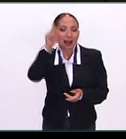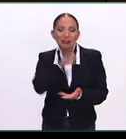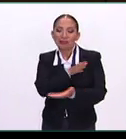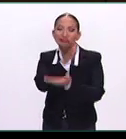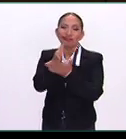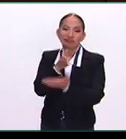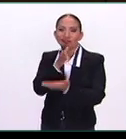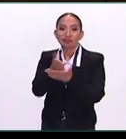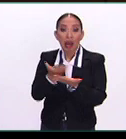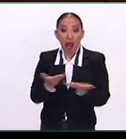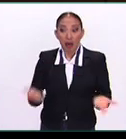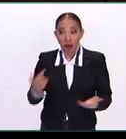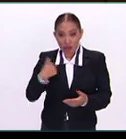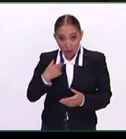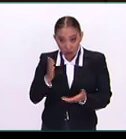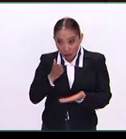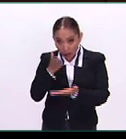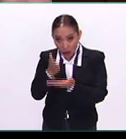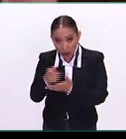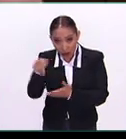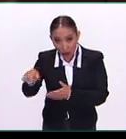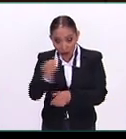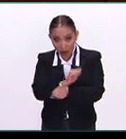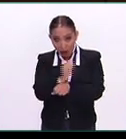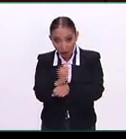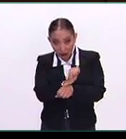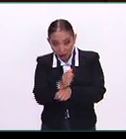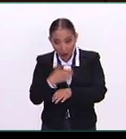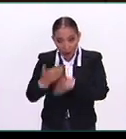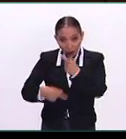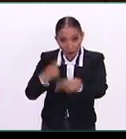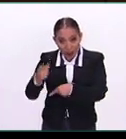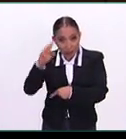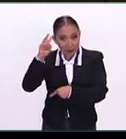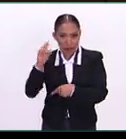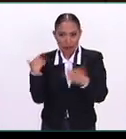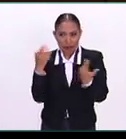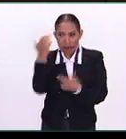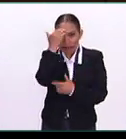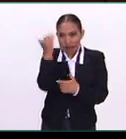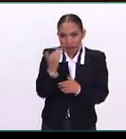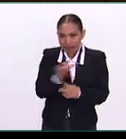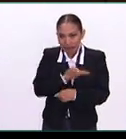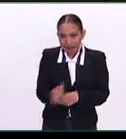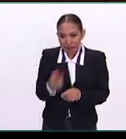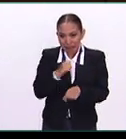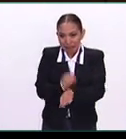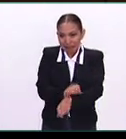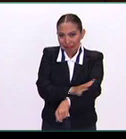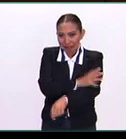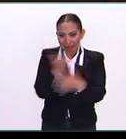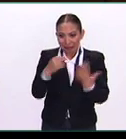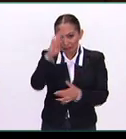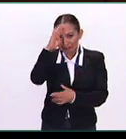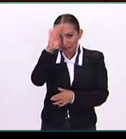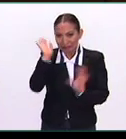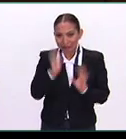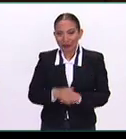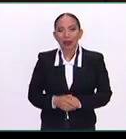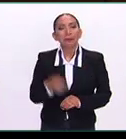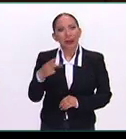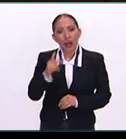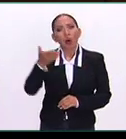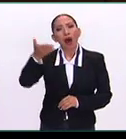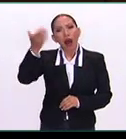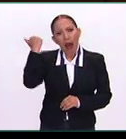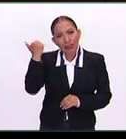fácil. Hoy no me atrevería ya manejando yo mismo hasta la villa, qué barbaridad, ¿verdad? Me da escalofrío de pensarlo, pero